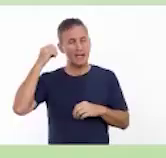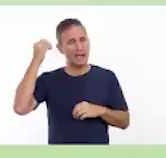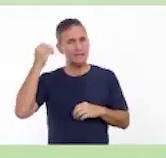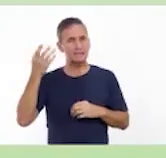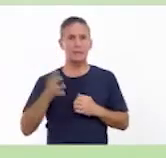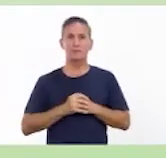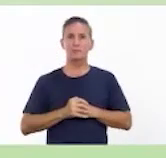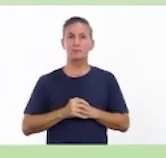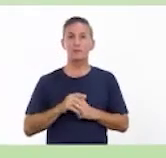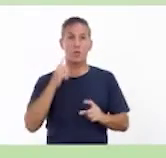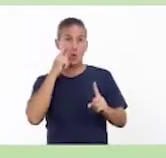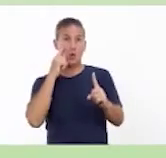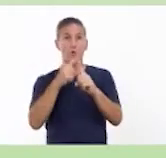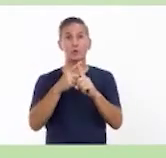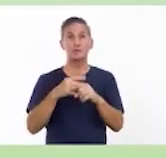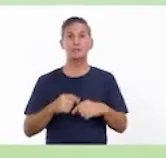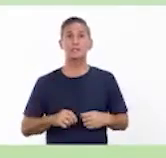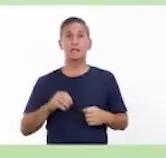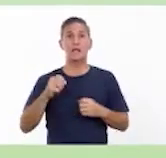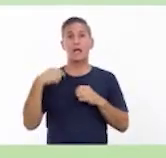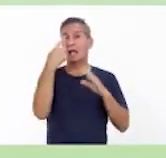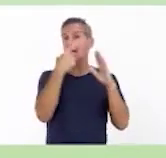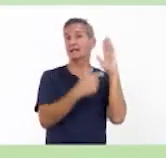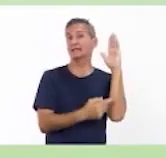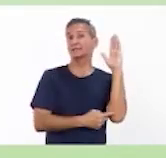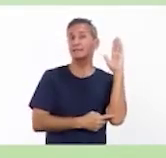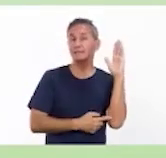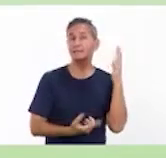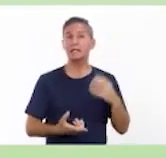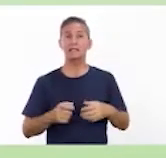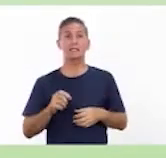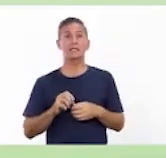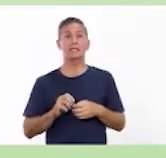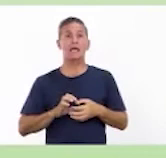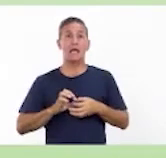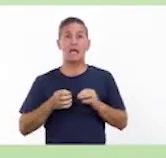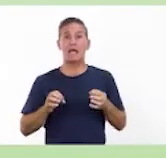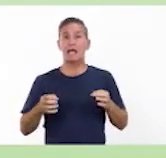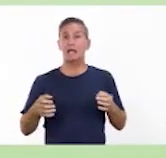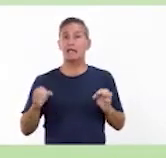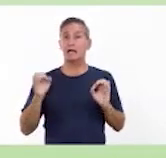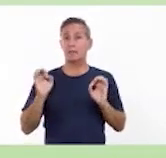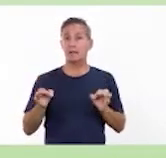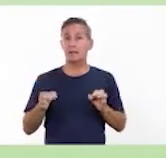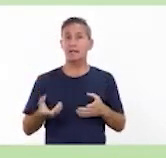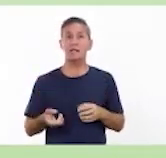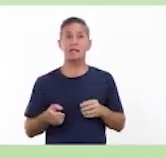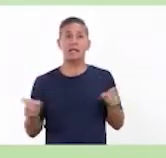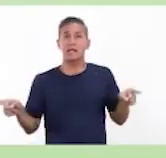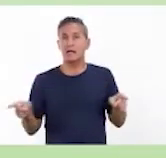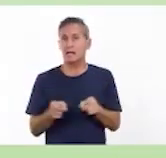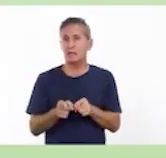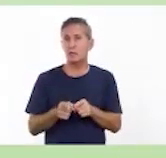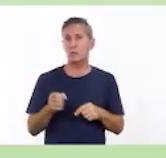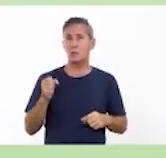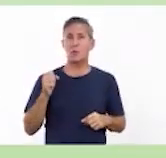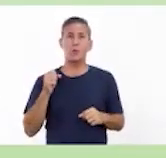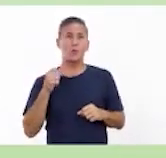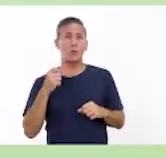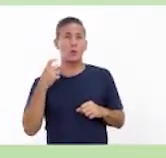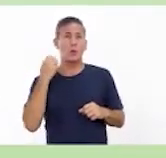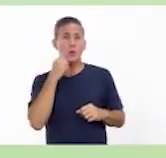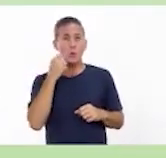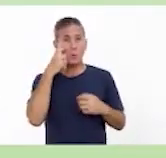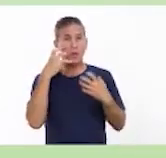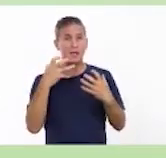objetivos? Caracterizar el drama realista como forma del género dramático. Resumir datos esenciales de la vida y obra de